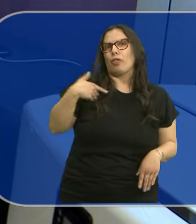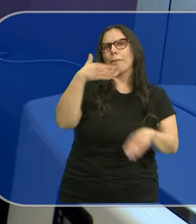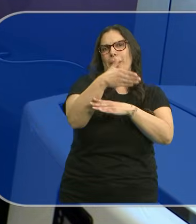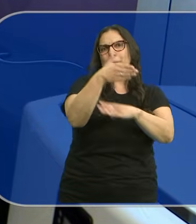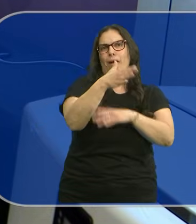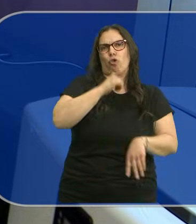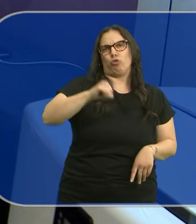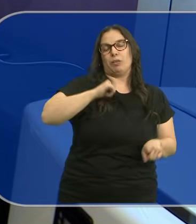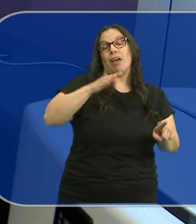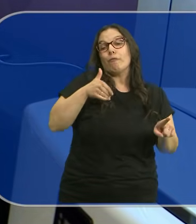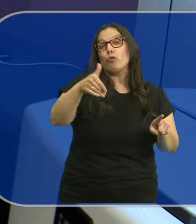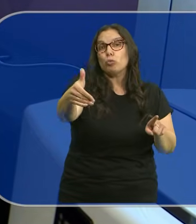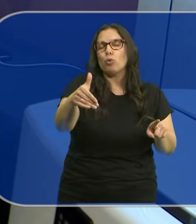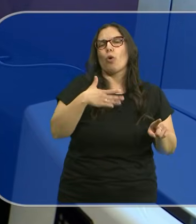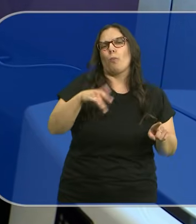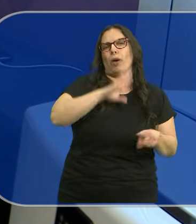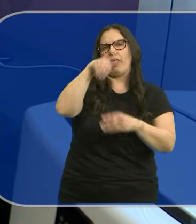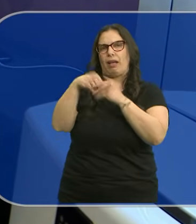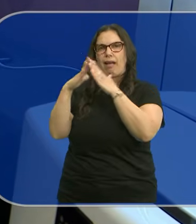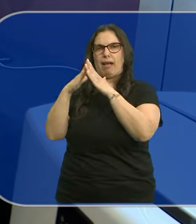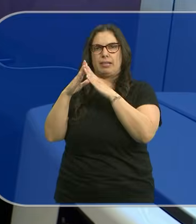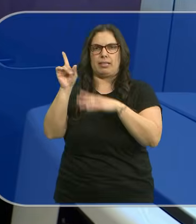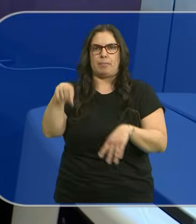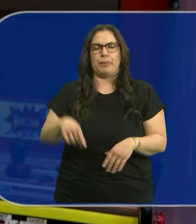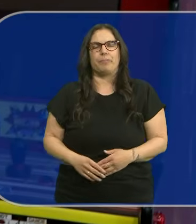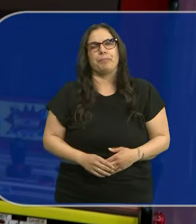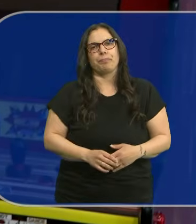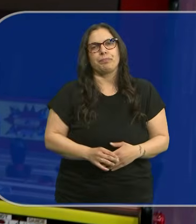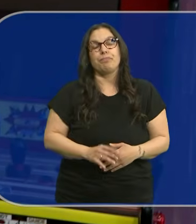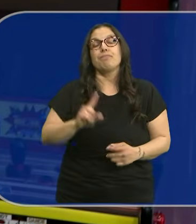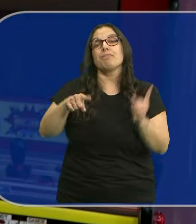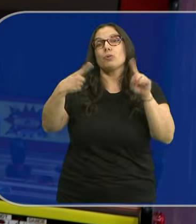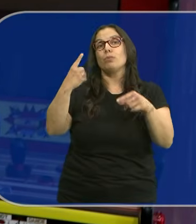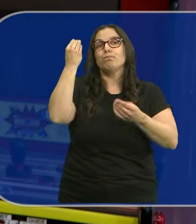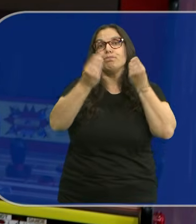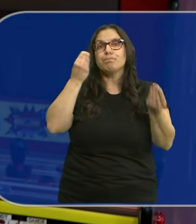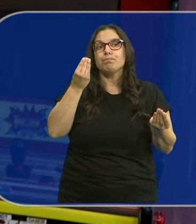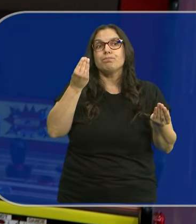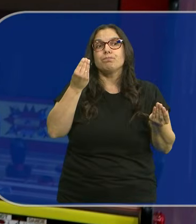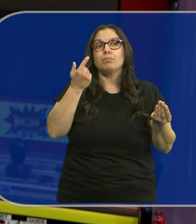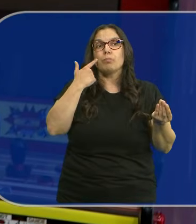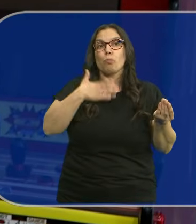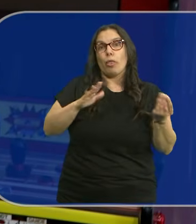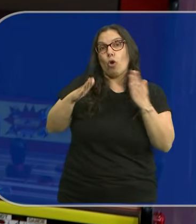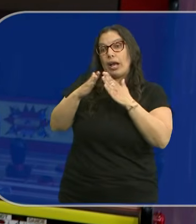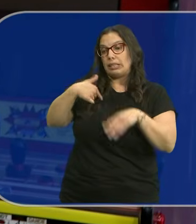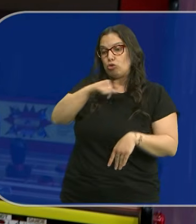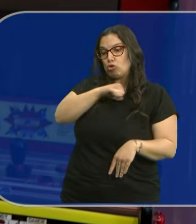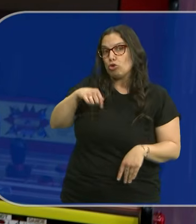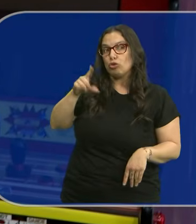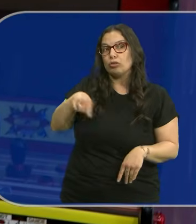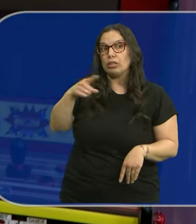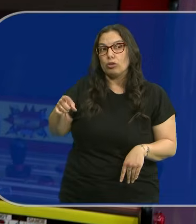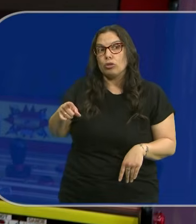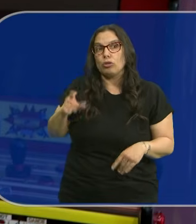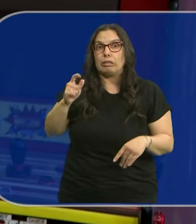en el hospital, aunque en el futuro podría aplicarse también en casa. Y luego pues valorarán si se lo puedo dar yo en casa, que es donde le hago